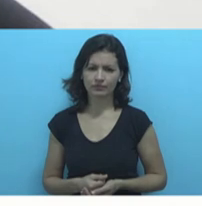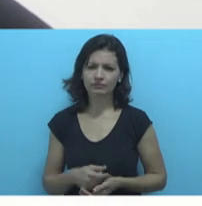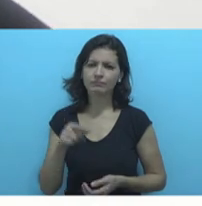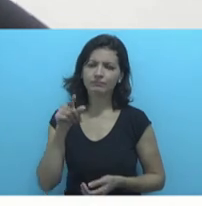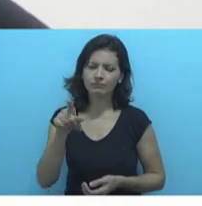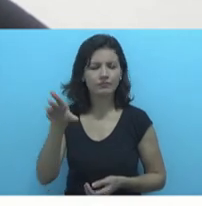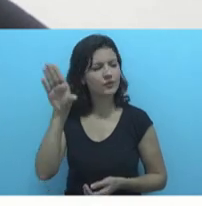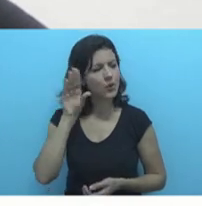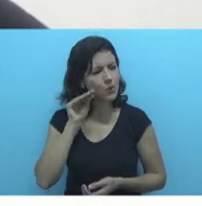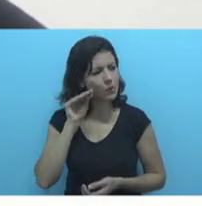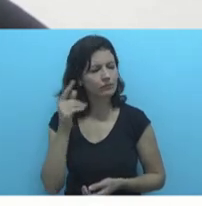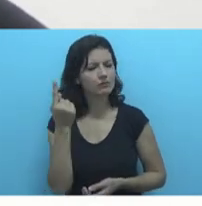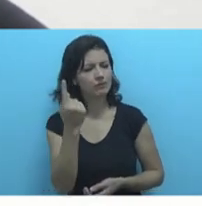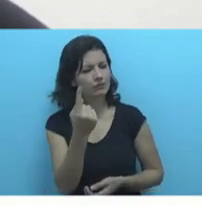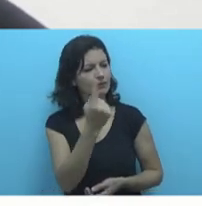Escuchándonos,